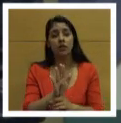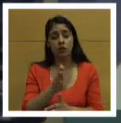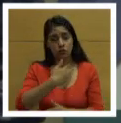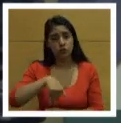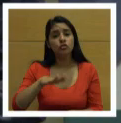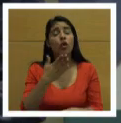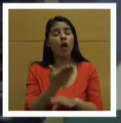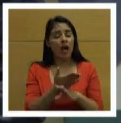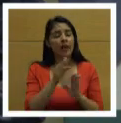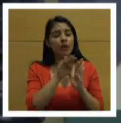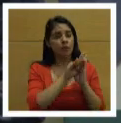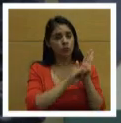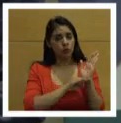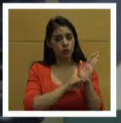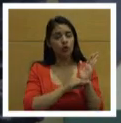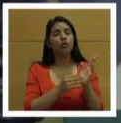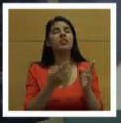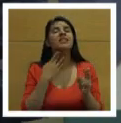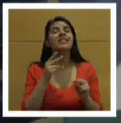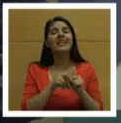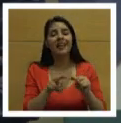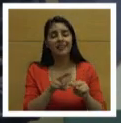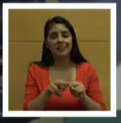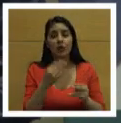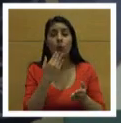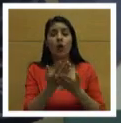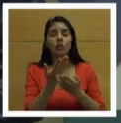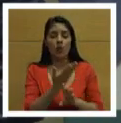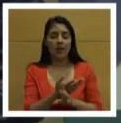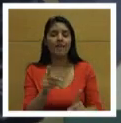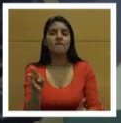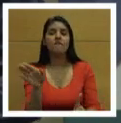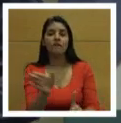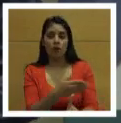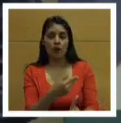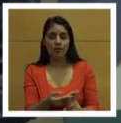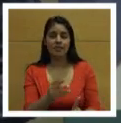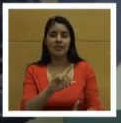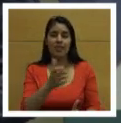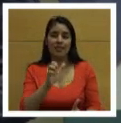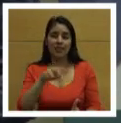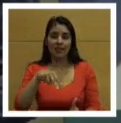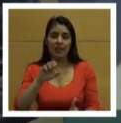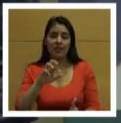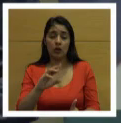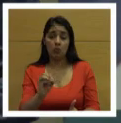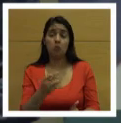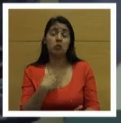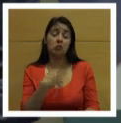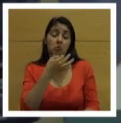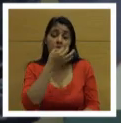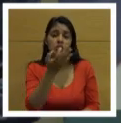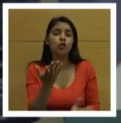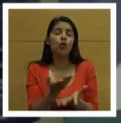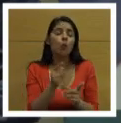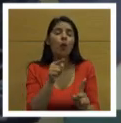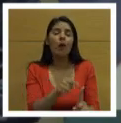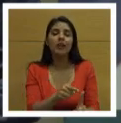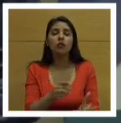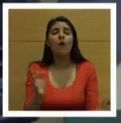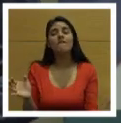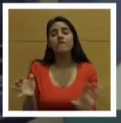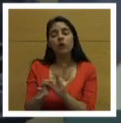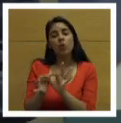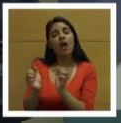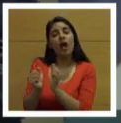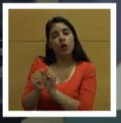protocolos respecto a los casos de violencia de género, y de alguna manera me voy a referir a cómo esto se vincula con los tribunales,